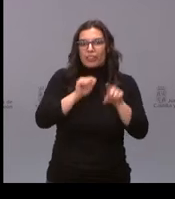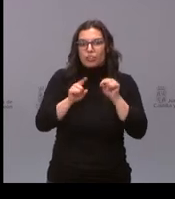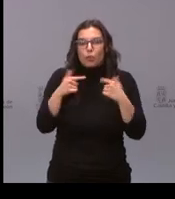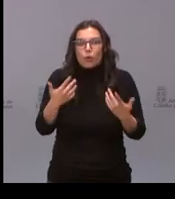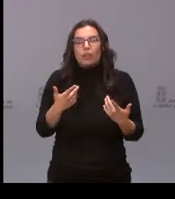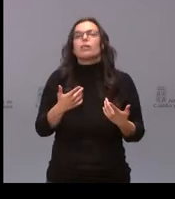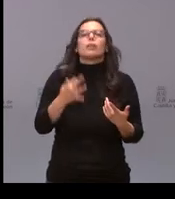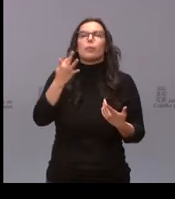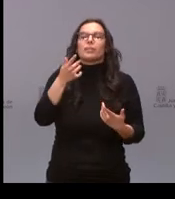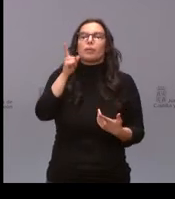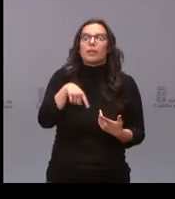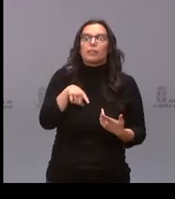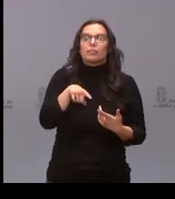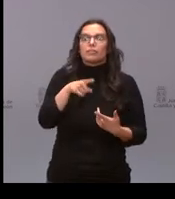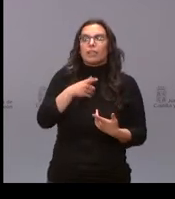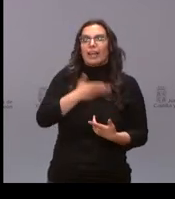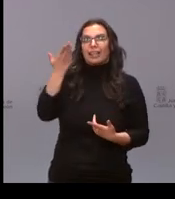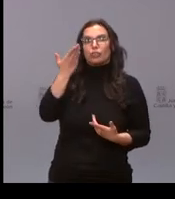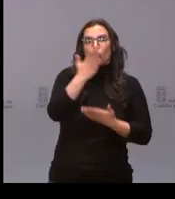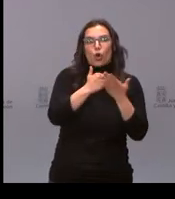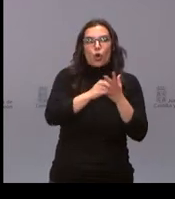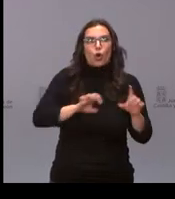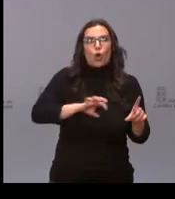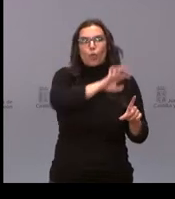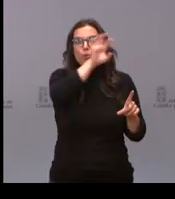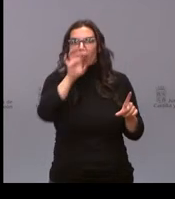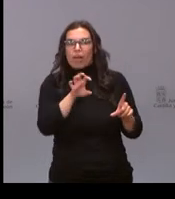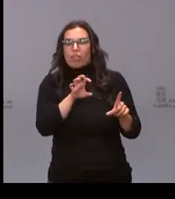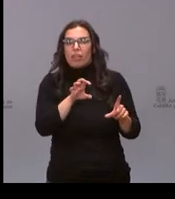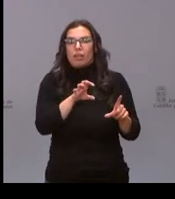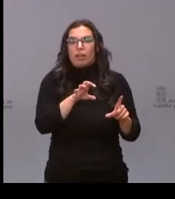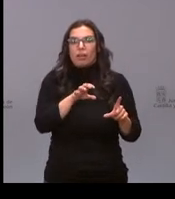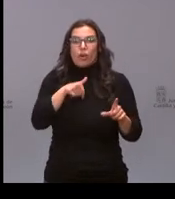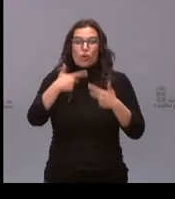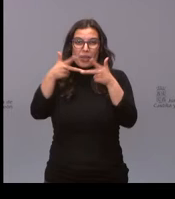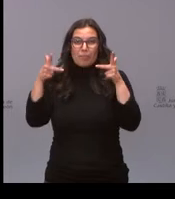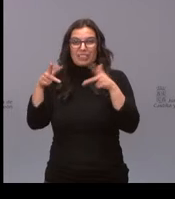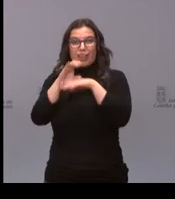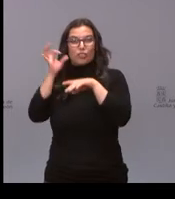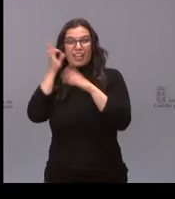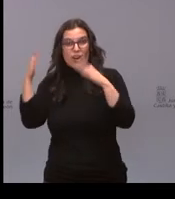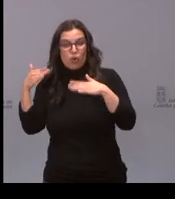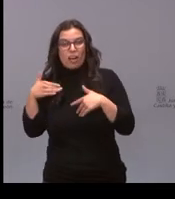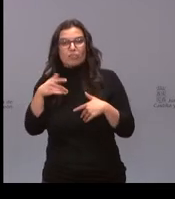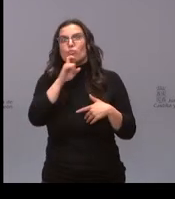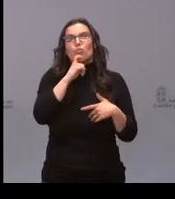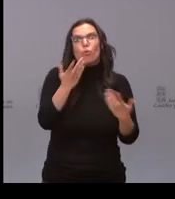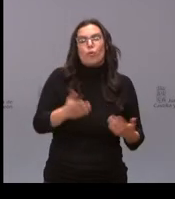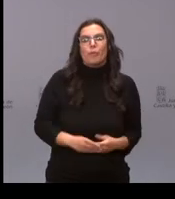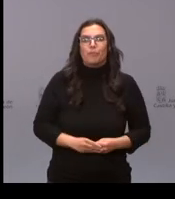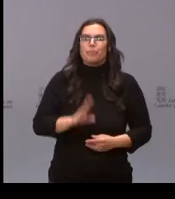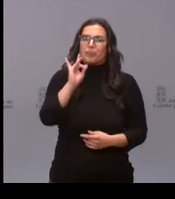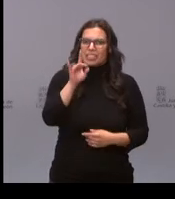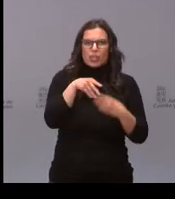se puede analizar también la situación del resto de la comunidad a la vista de que hoy no ha habido rueda de prensa del Consejo de Gobierno? Sí, le vamos a facilitar